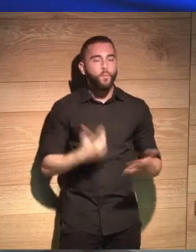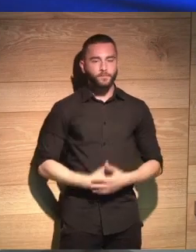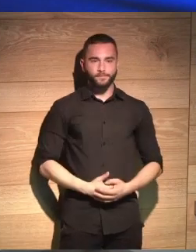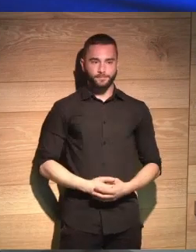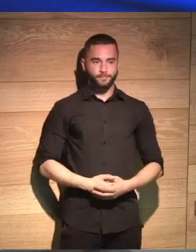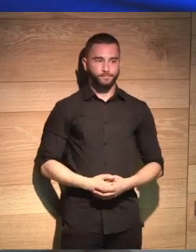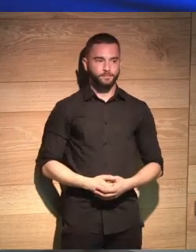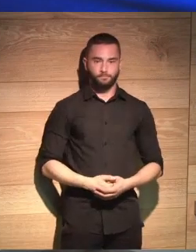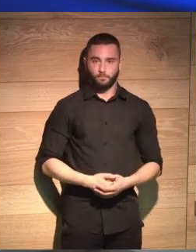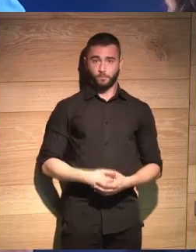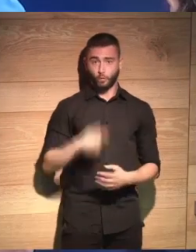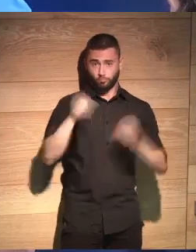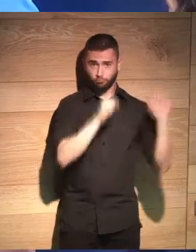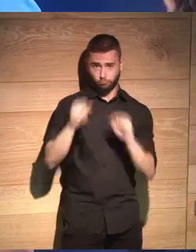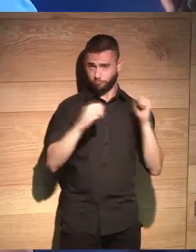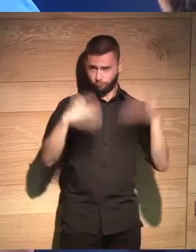No tengo protección.